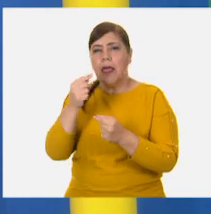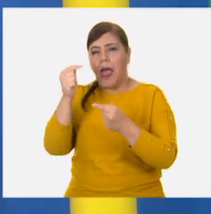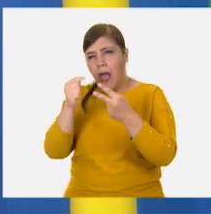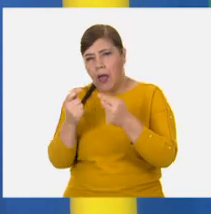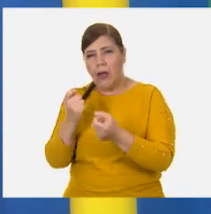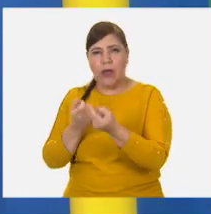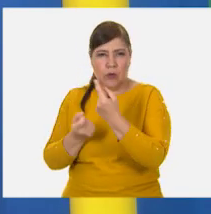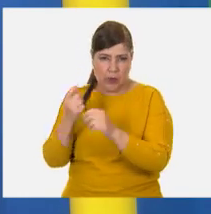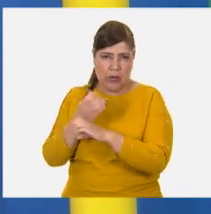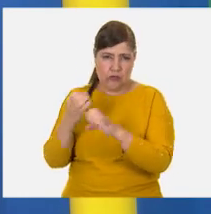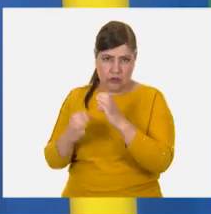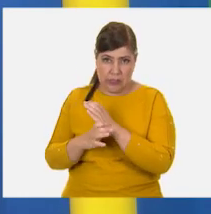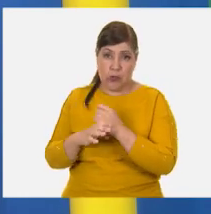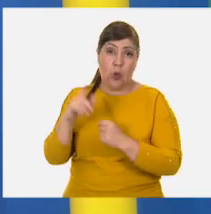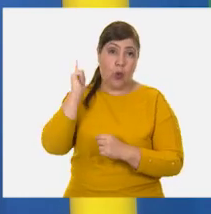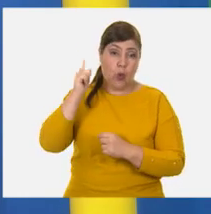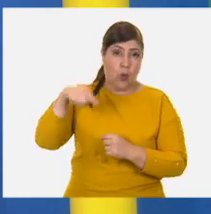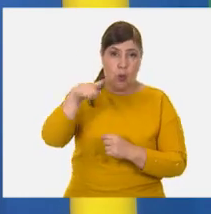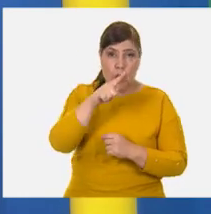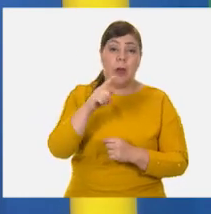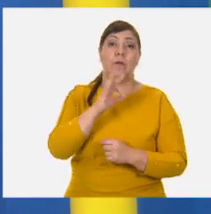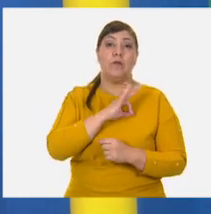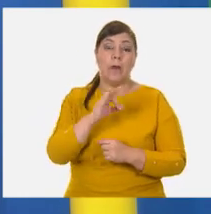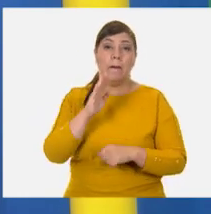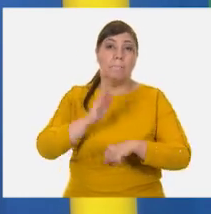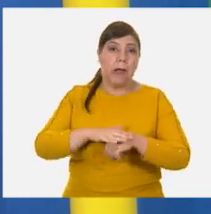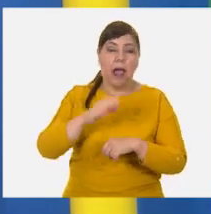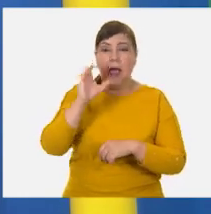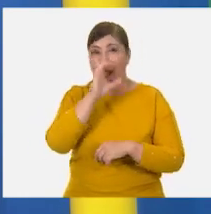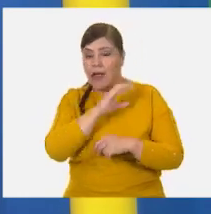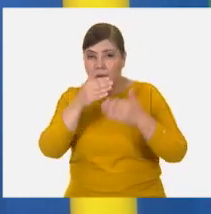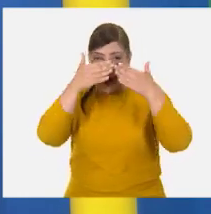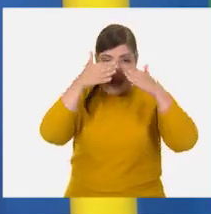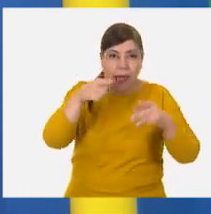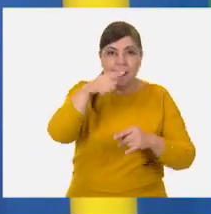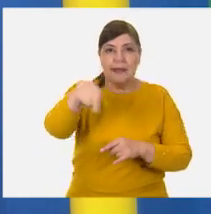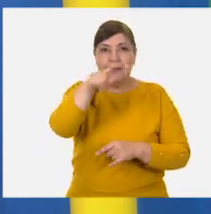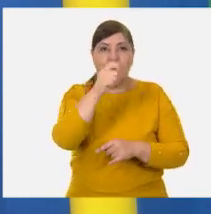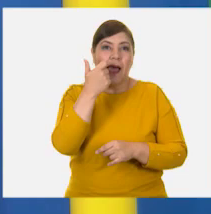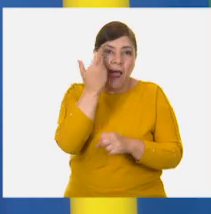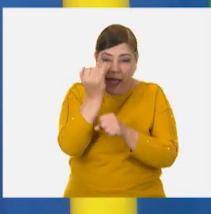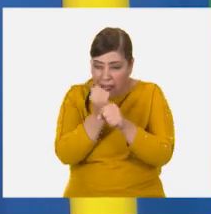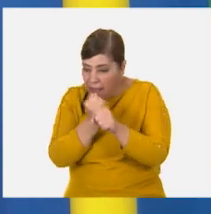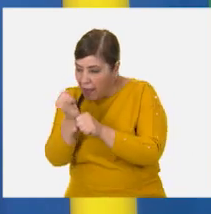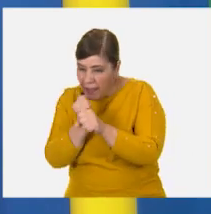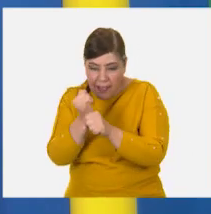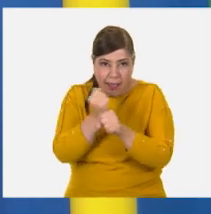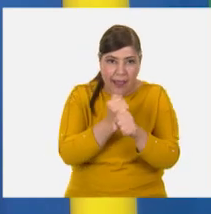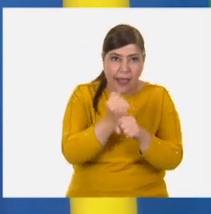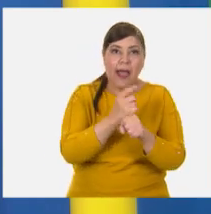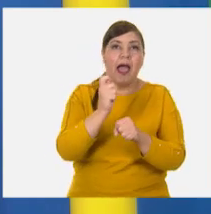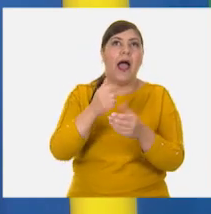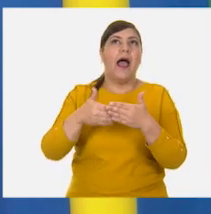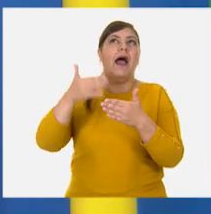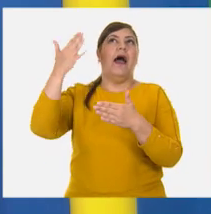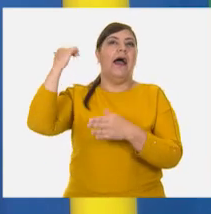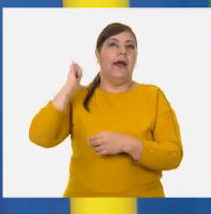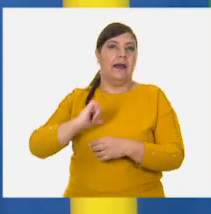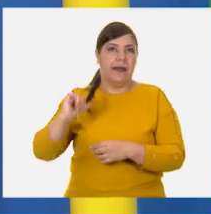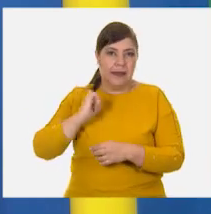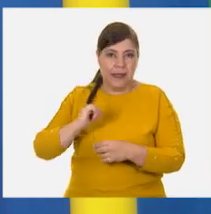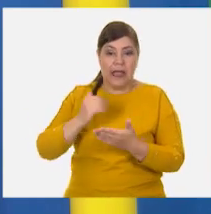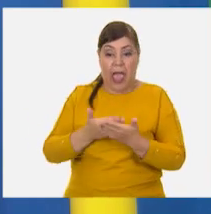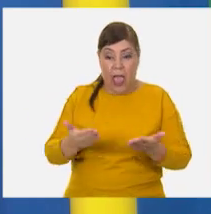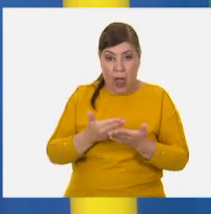más. Esperamos haber despertado su curiosidad para que sean ahora ustedes quienes indaguen en su pasado y su